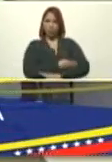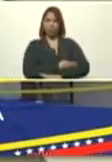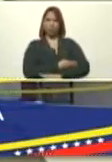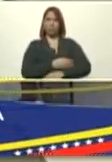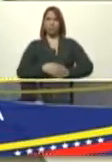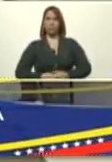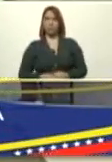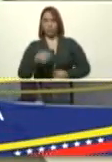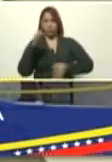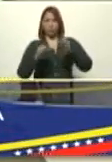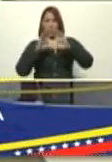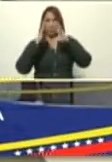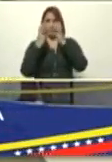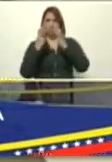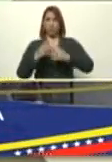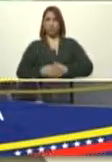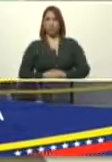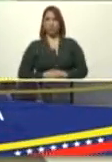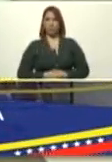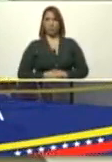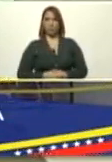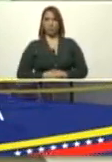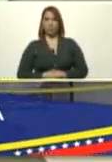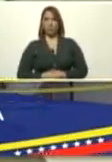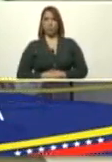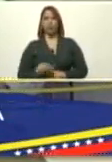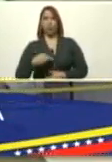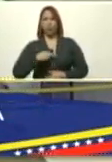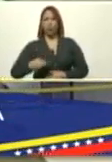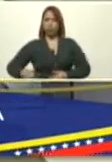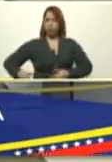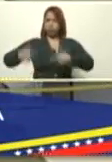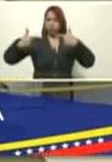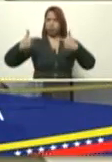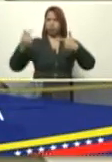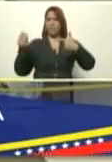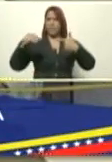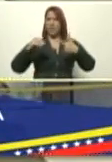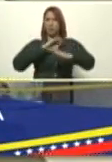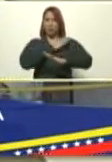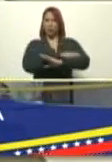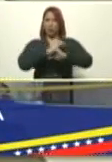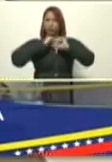mundo. Y nos vamos a restear cada vez más.